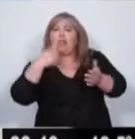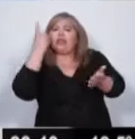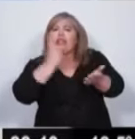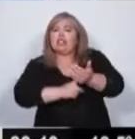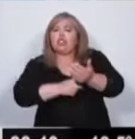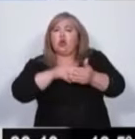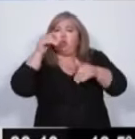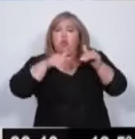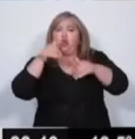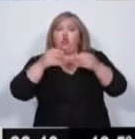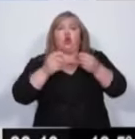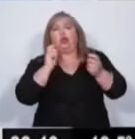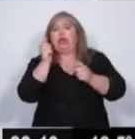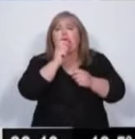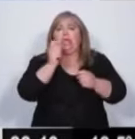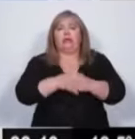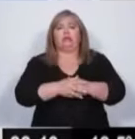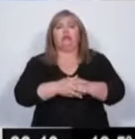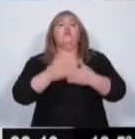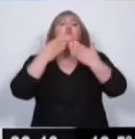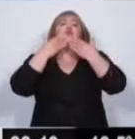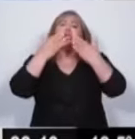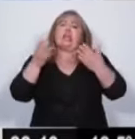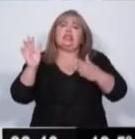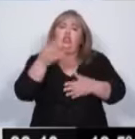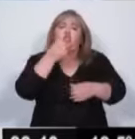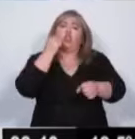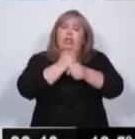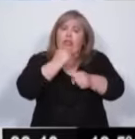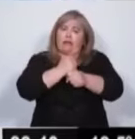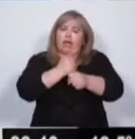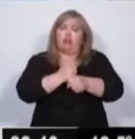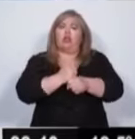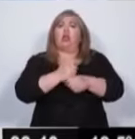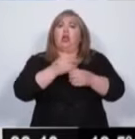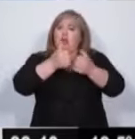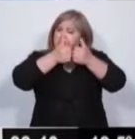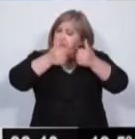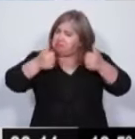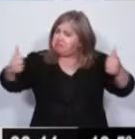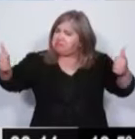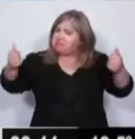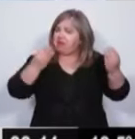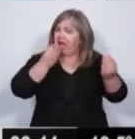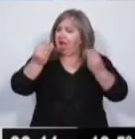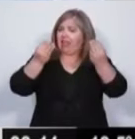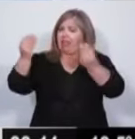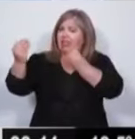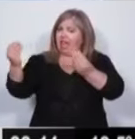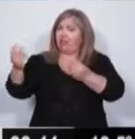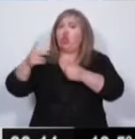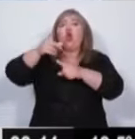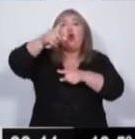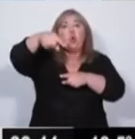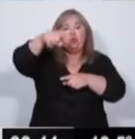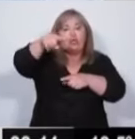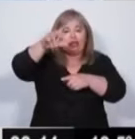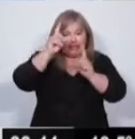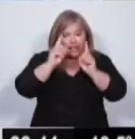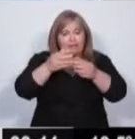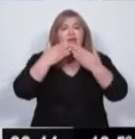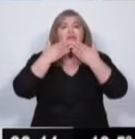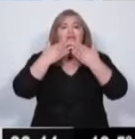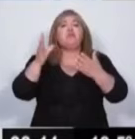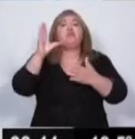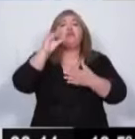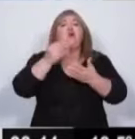transmisión, a todos aquellos que han trabajado, que lo han hecho posible, también a los candidatos y a ustedes que están del otro lado. Muy buenas noches y gracias. Bueno,